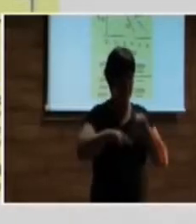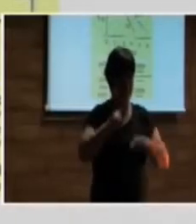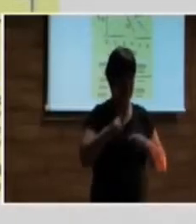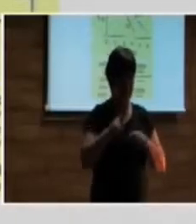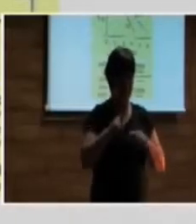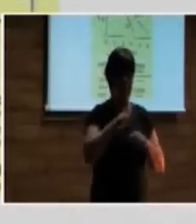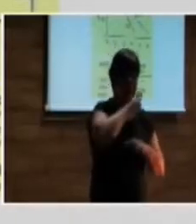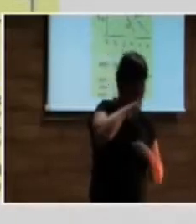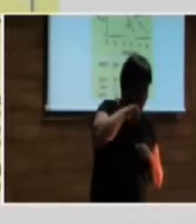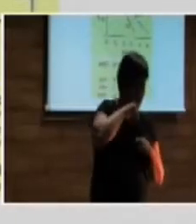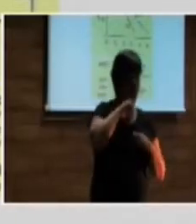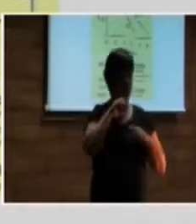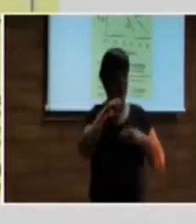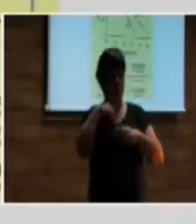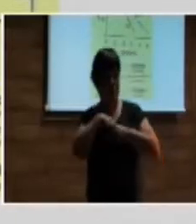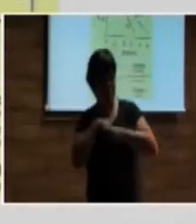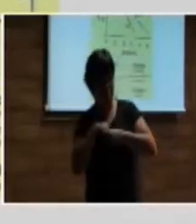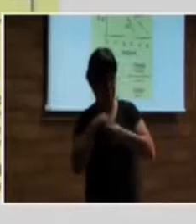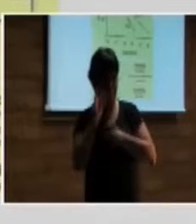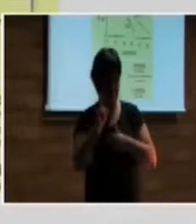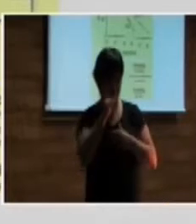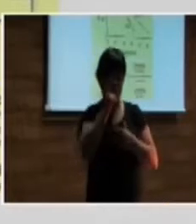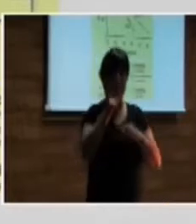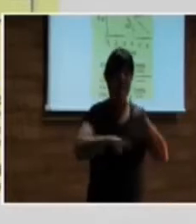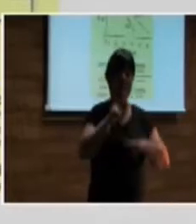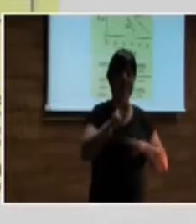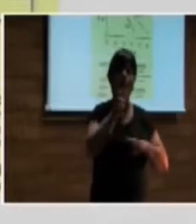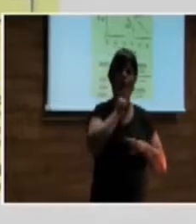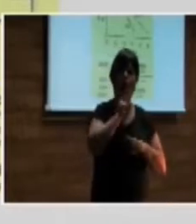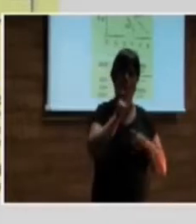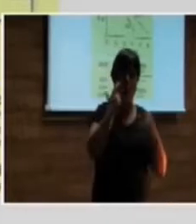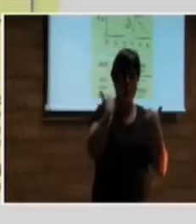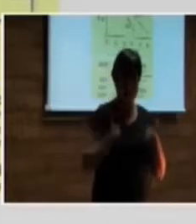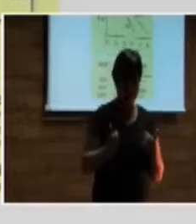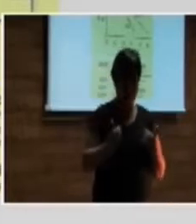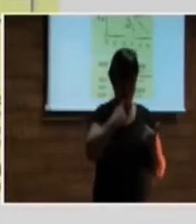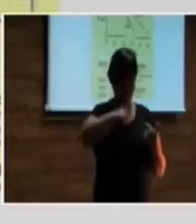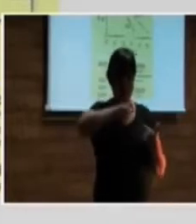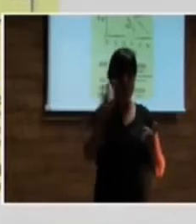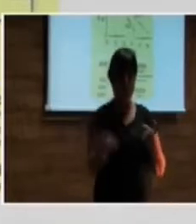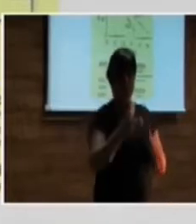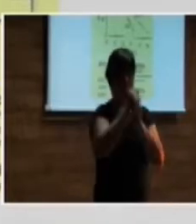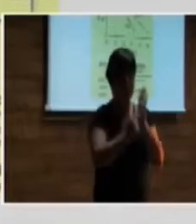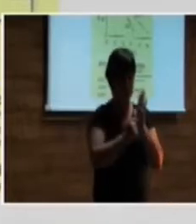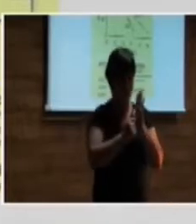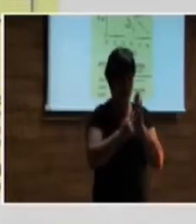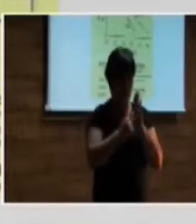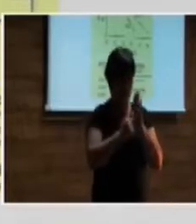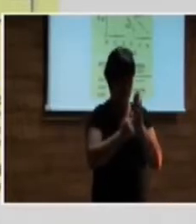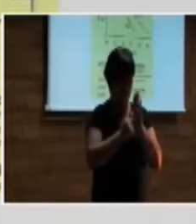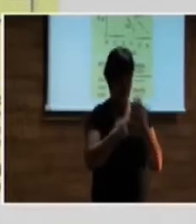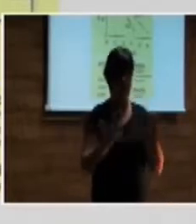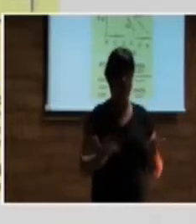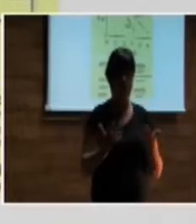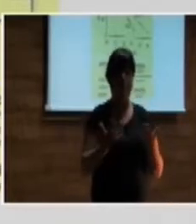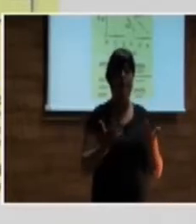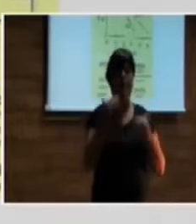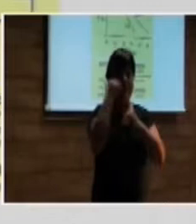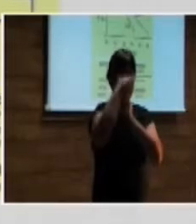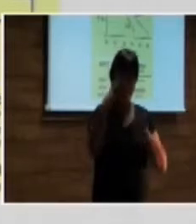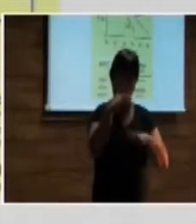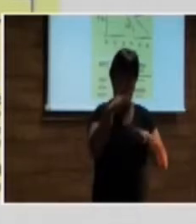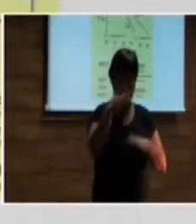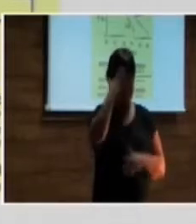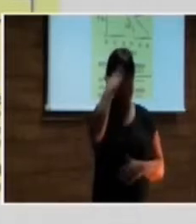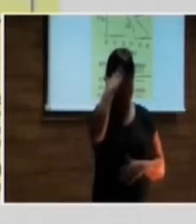cognitiva. La resiliencia cognitiva es cómo soportamos la injuria, los multifactores, y ahí tenemos que actuar. La atención primaria tiene que